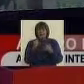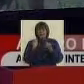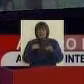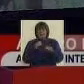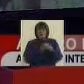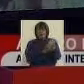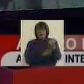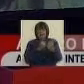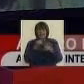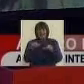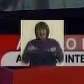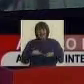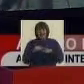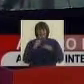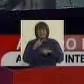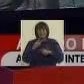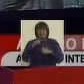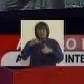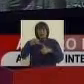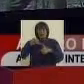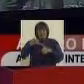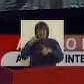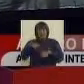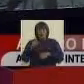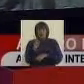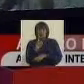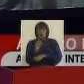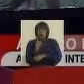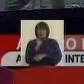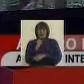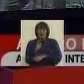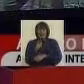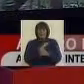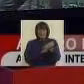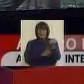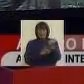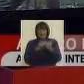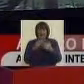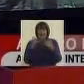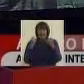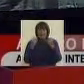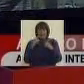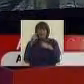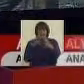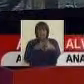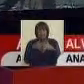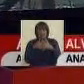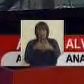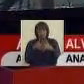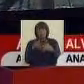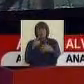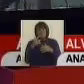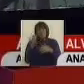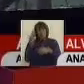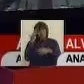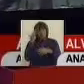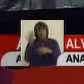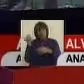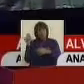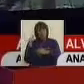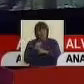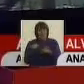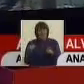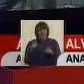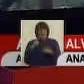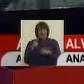en el área, por lo menos centroamericana, en donde la potencia hegemónica, que era los Estados Unidos, o así se suponía que era,